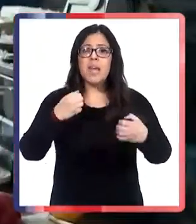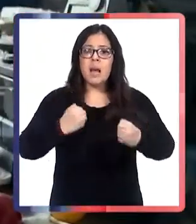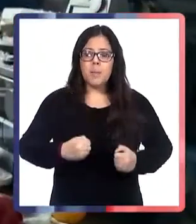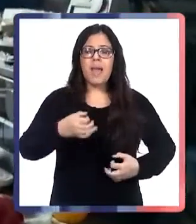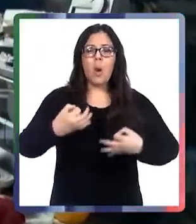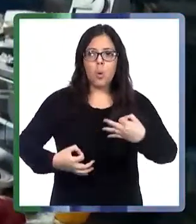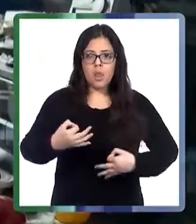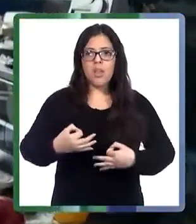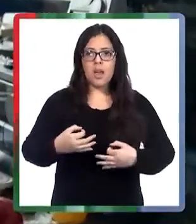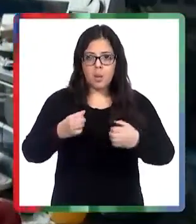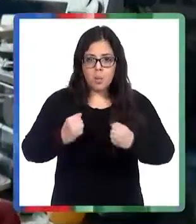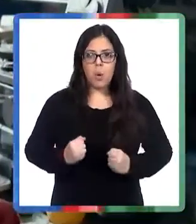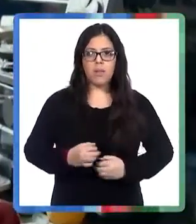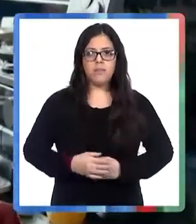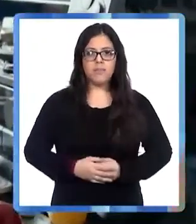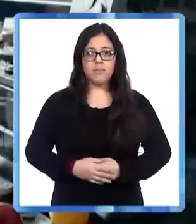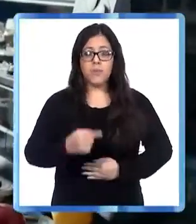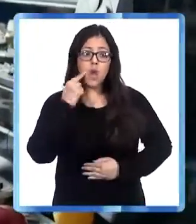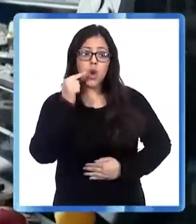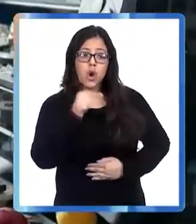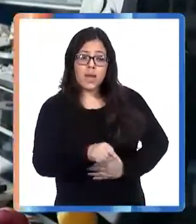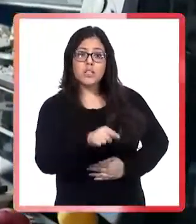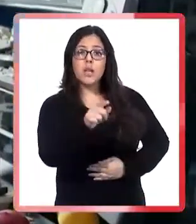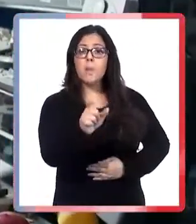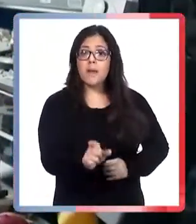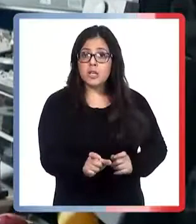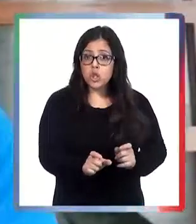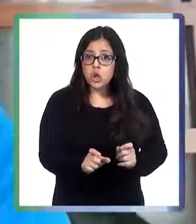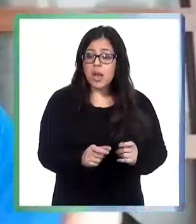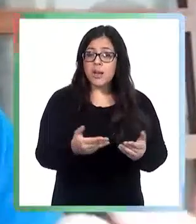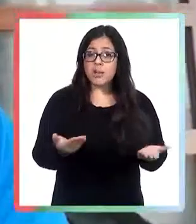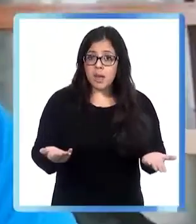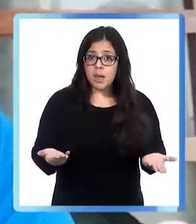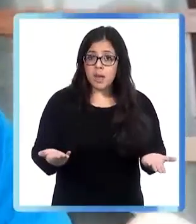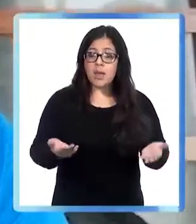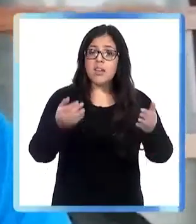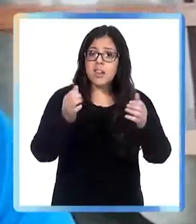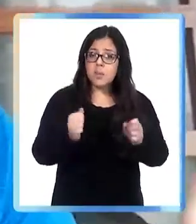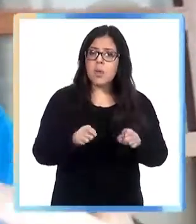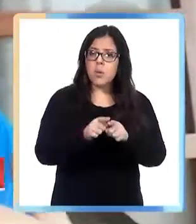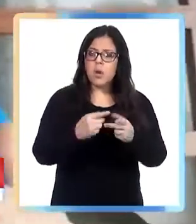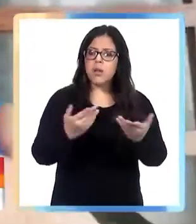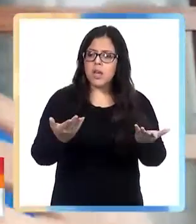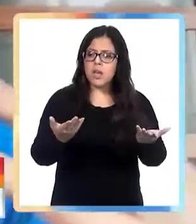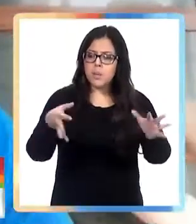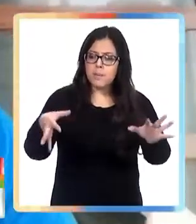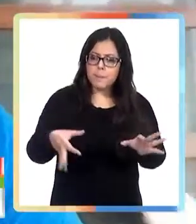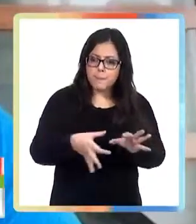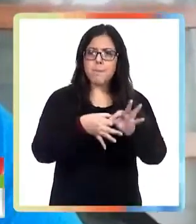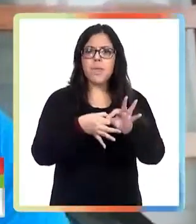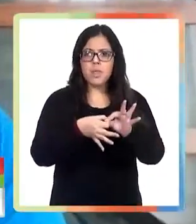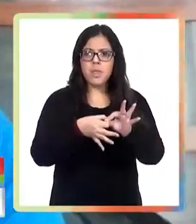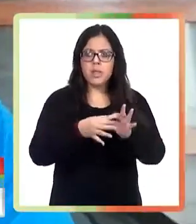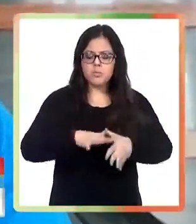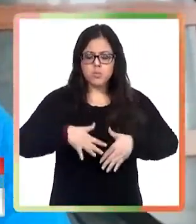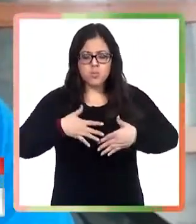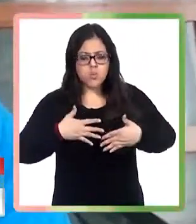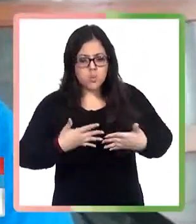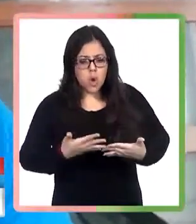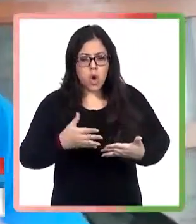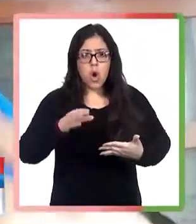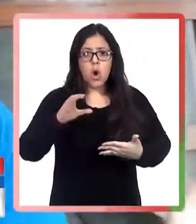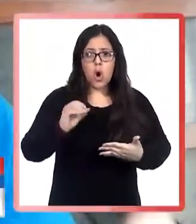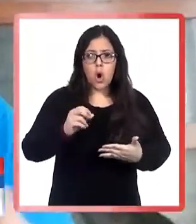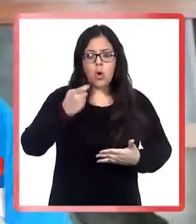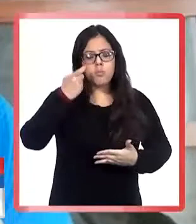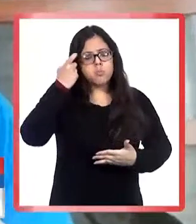y a ejercer su capacidad jurídica. Es el tipo de personas, la neurodiversidad, que pueden asimilar o entender el mundo a través de